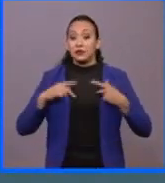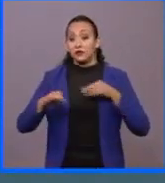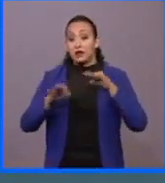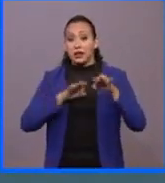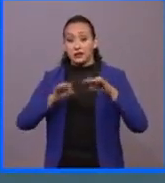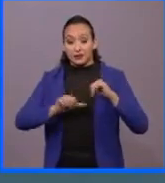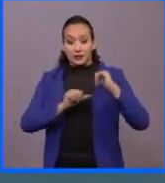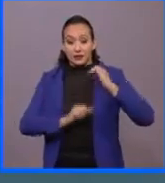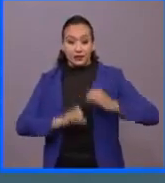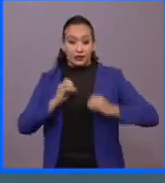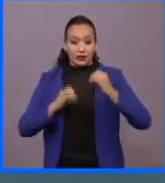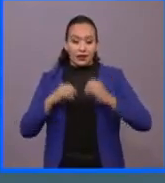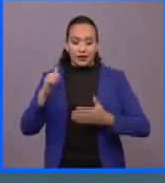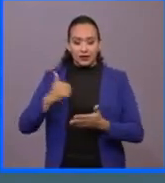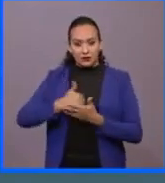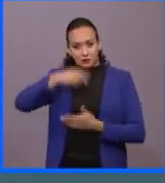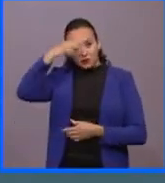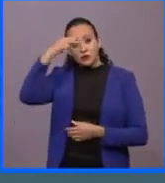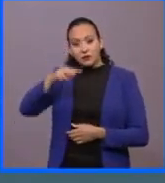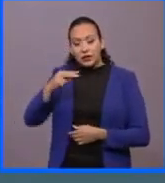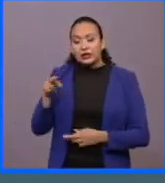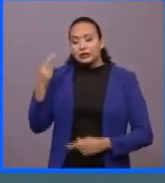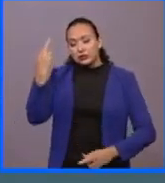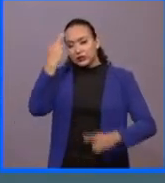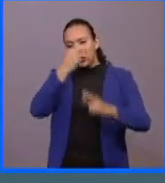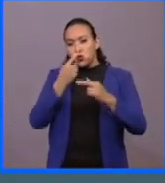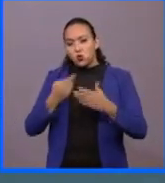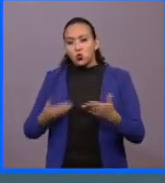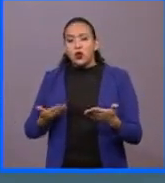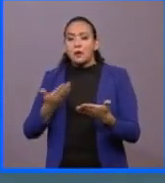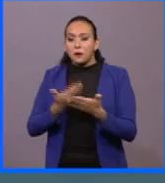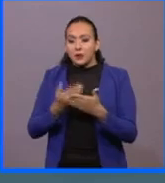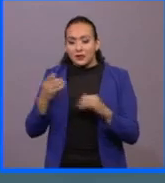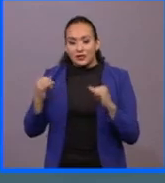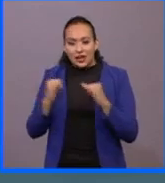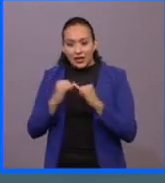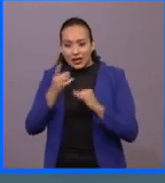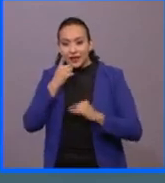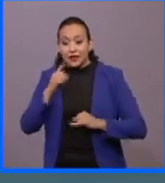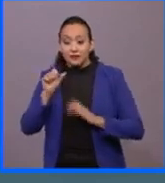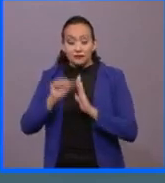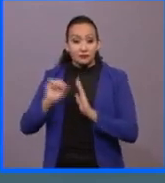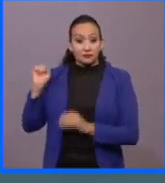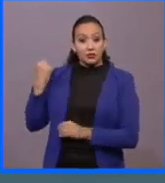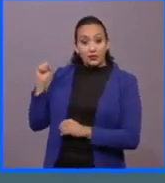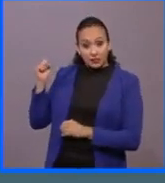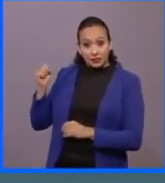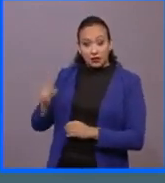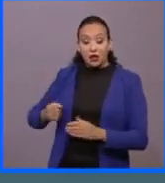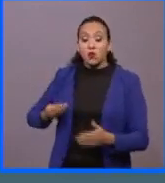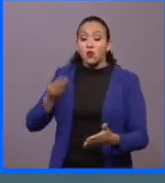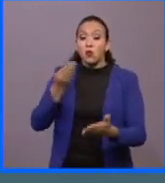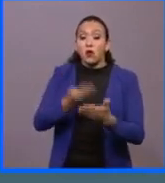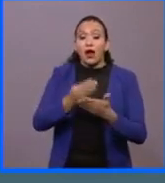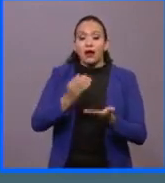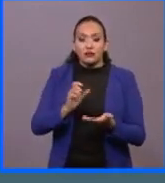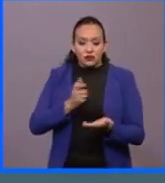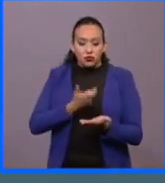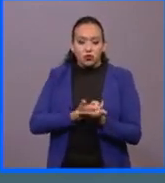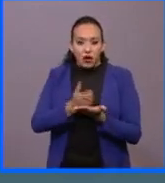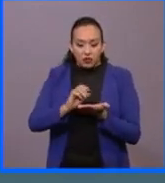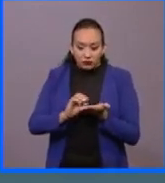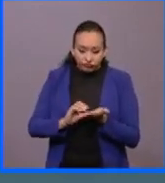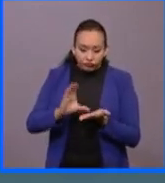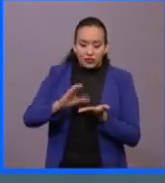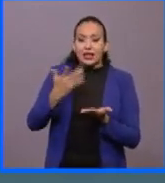Trabajadores del Poder Judicial de la Ciudad de México analizan la propuesta de la institución de que en septiembre se les otorgue un aumento salarial